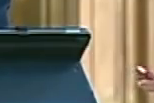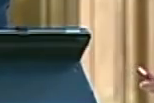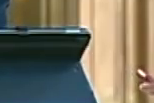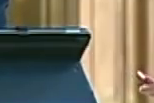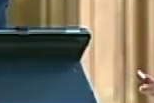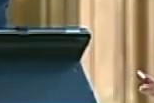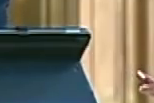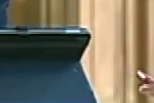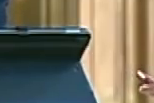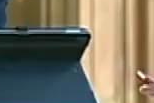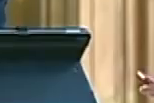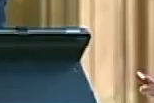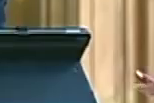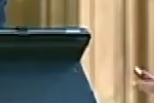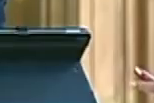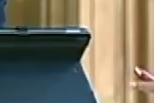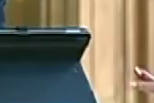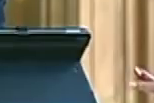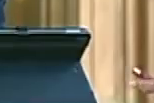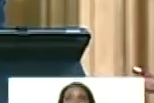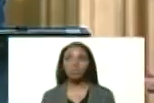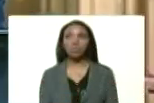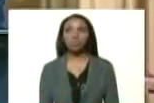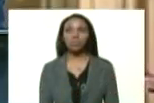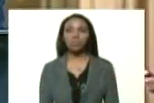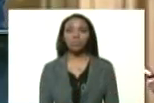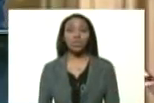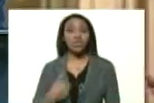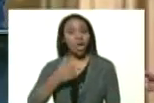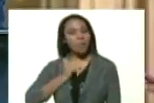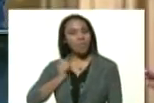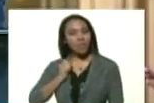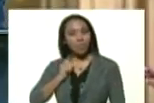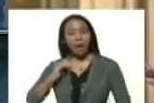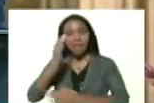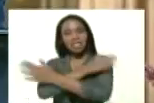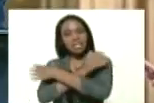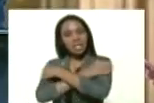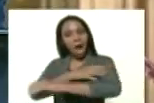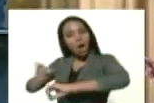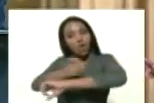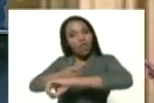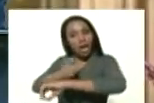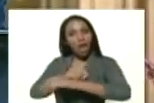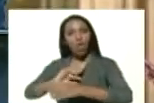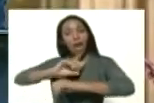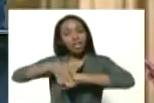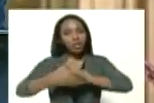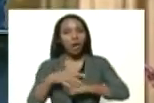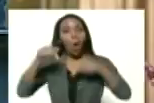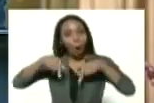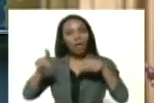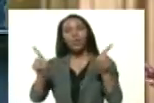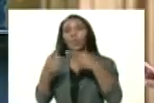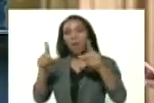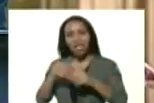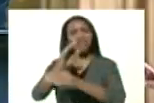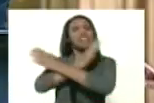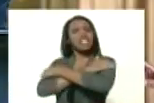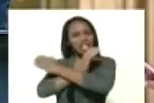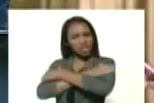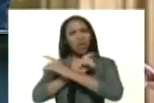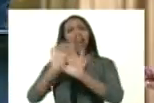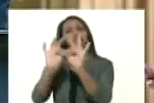gobernador héctor rodríguez aprovecho para felicitar al gobernador héctor rodríguez está de cumpleaños felicitaciones en